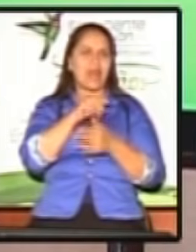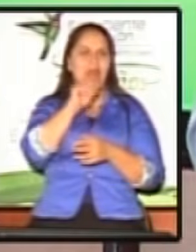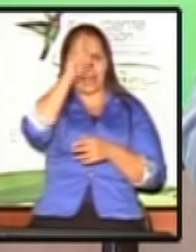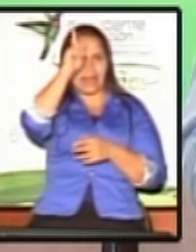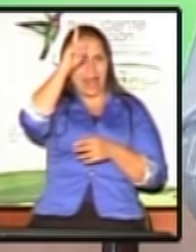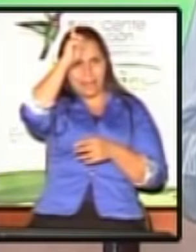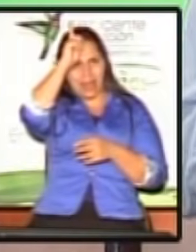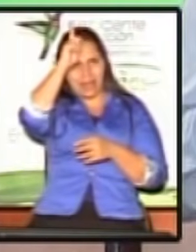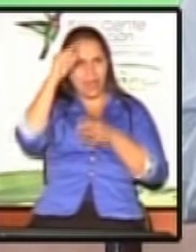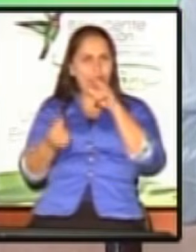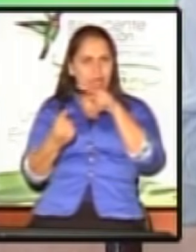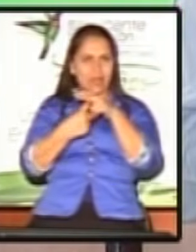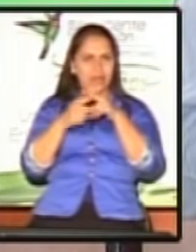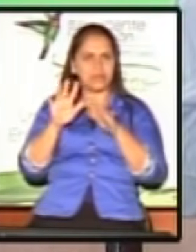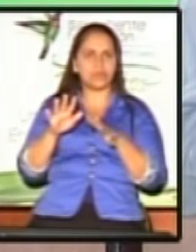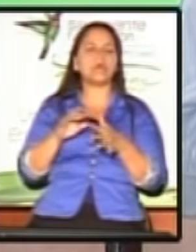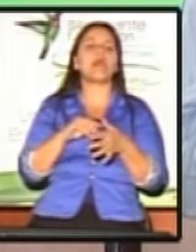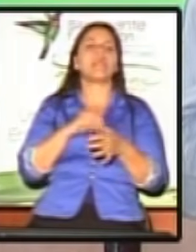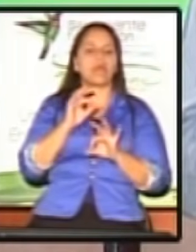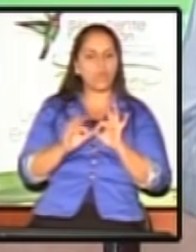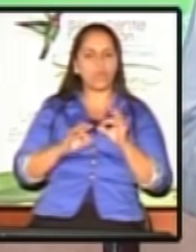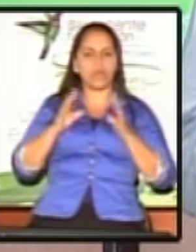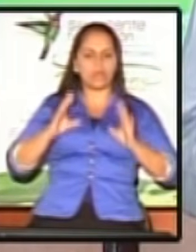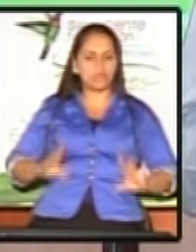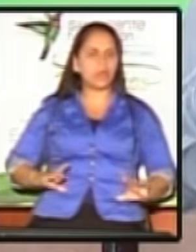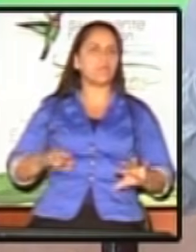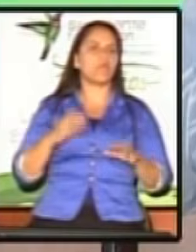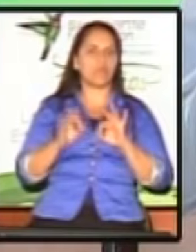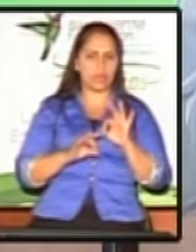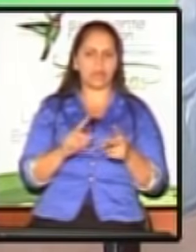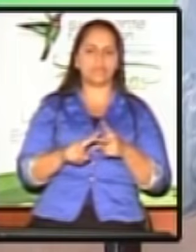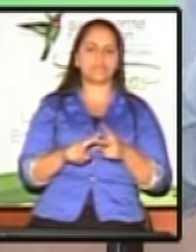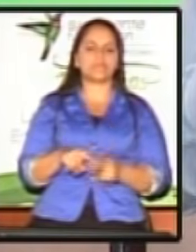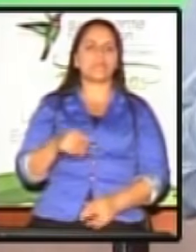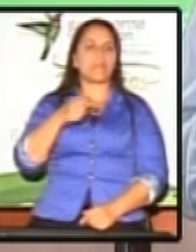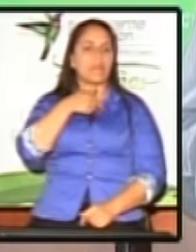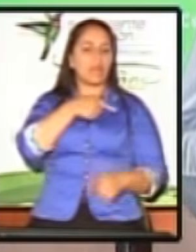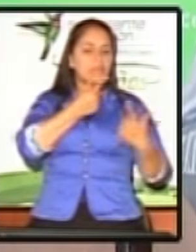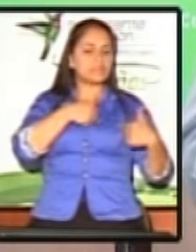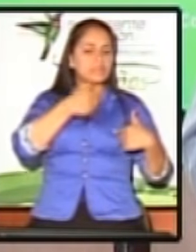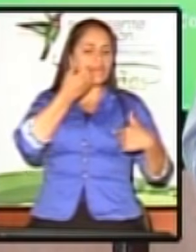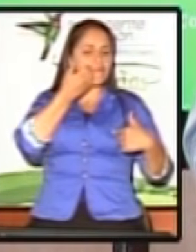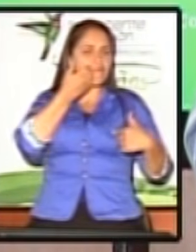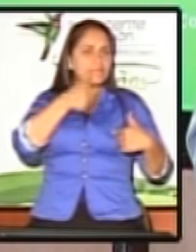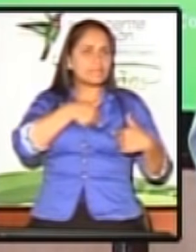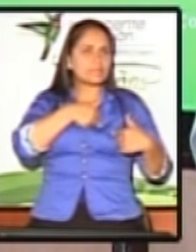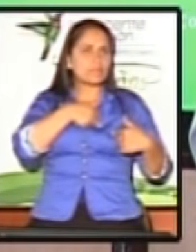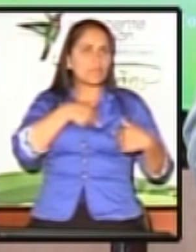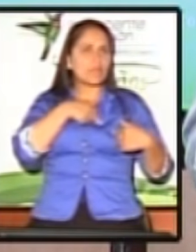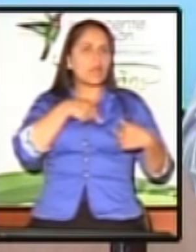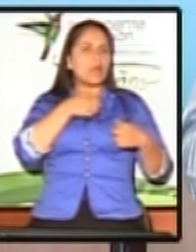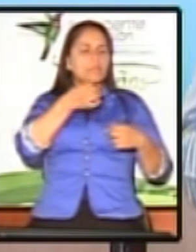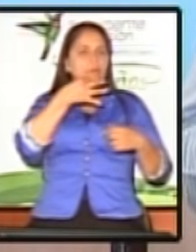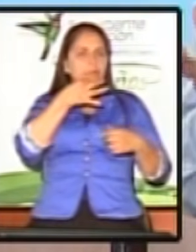ya la vida está dando signos de extinción. Enfermedades cardíacas avanzadas que ya no reciben